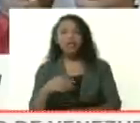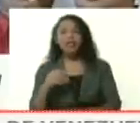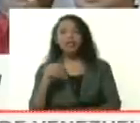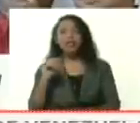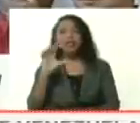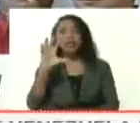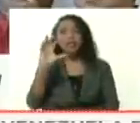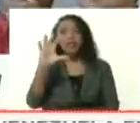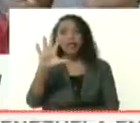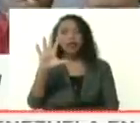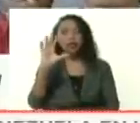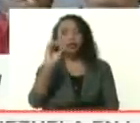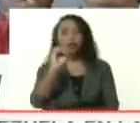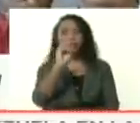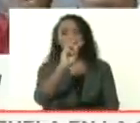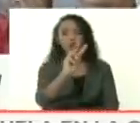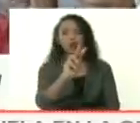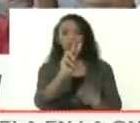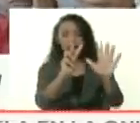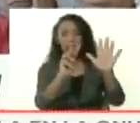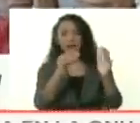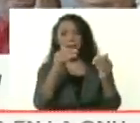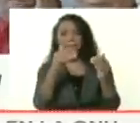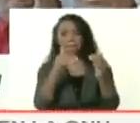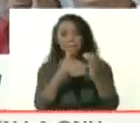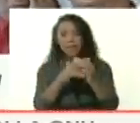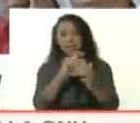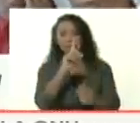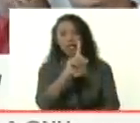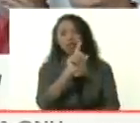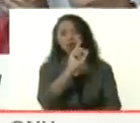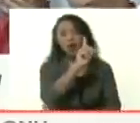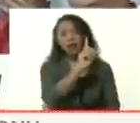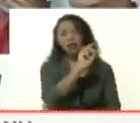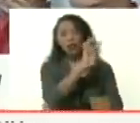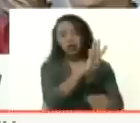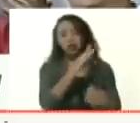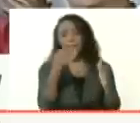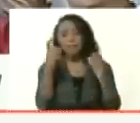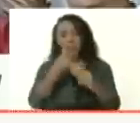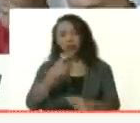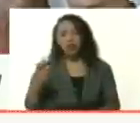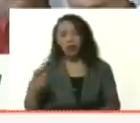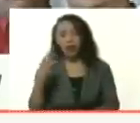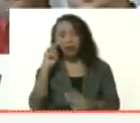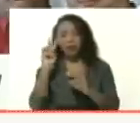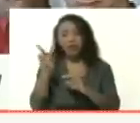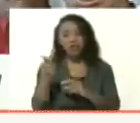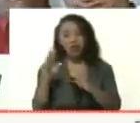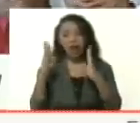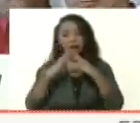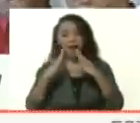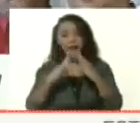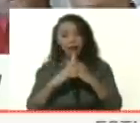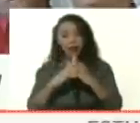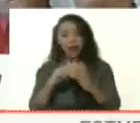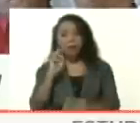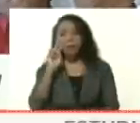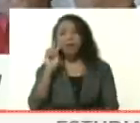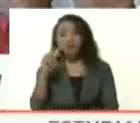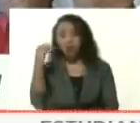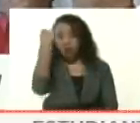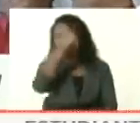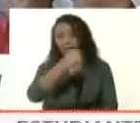8.507.118 que hemos ido a su casa, que le hemos visto su casa y que le hemos visto su cara. Y